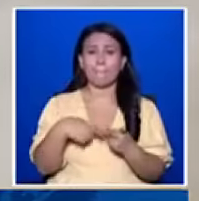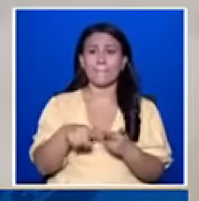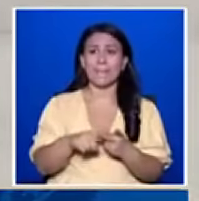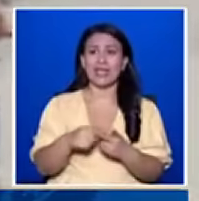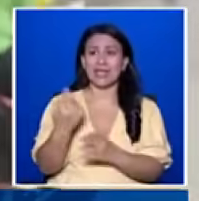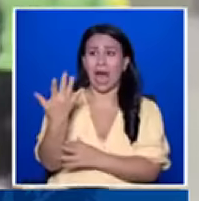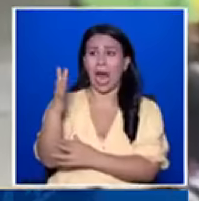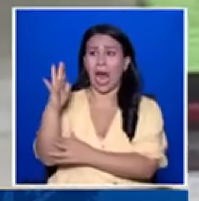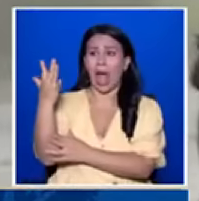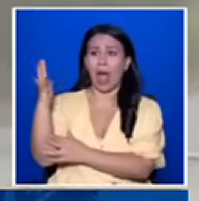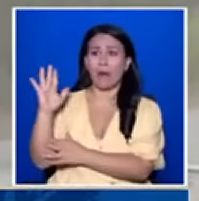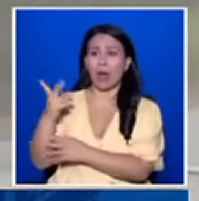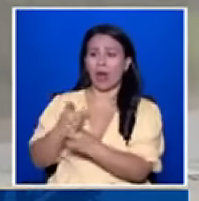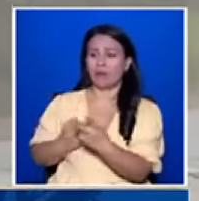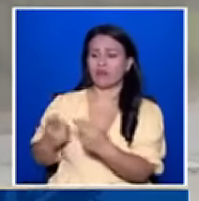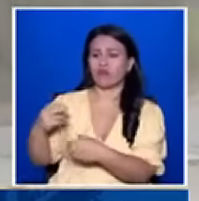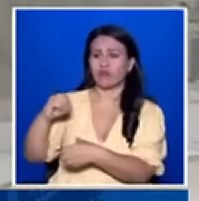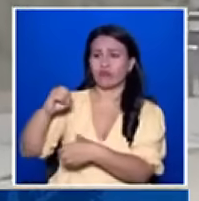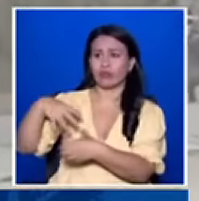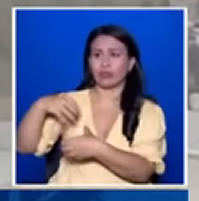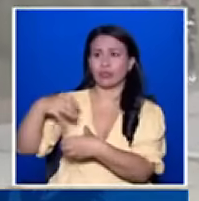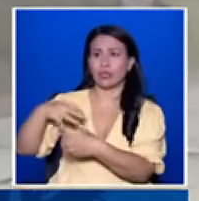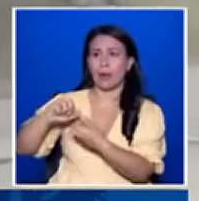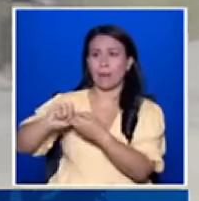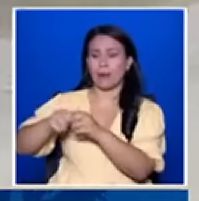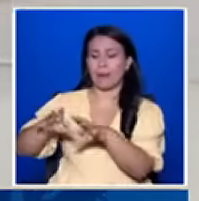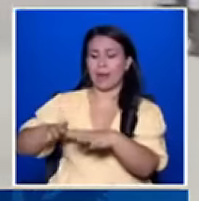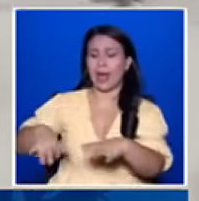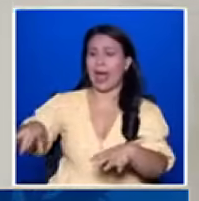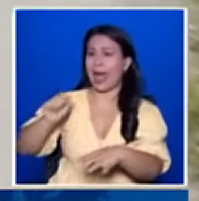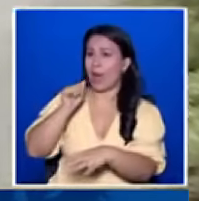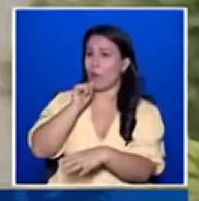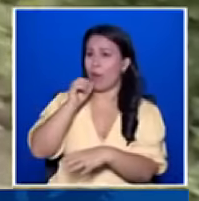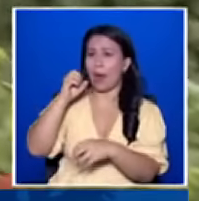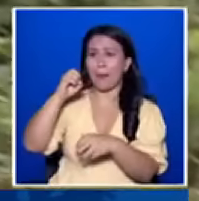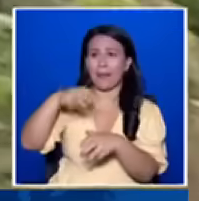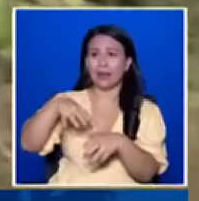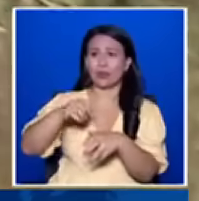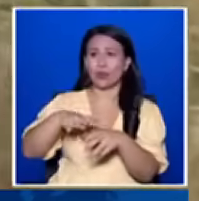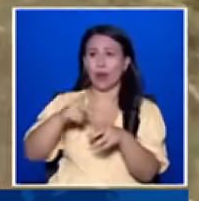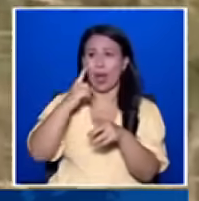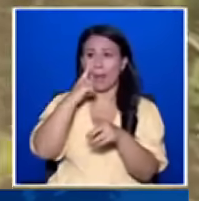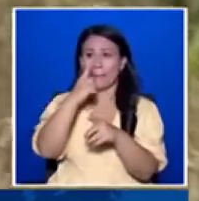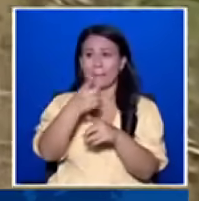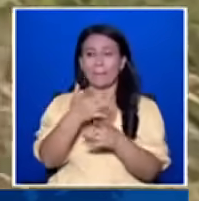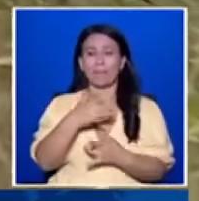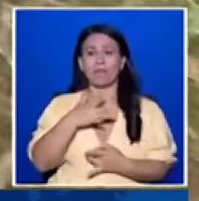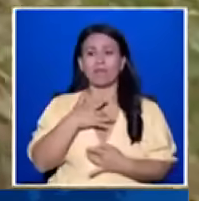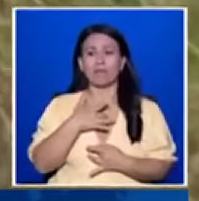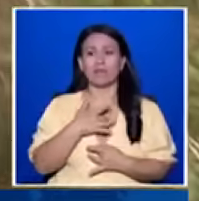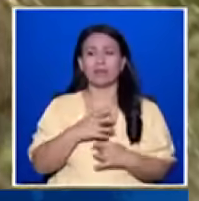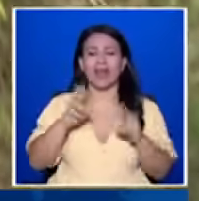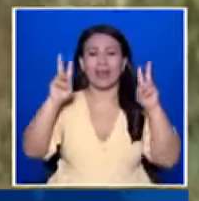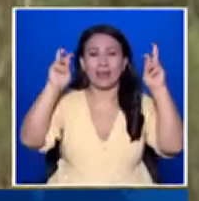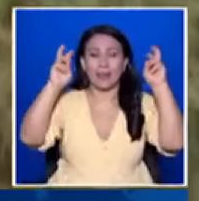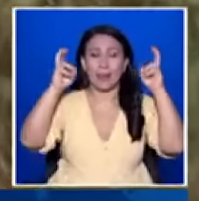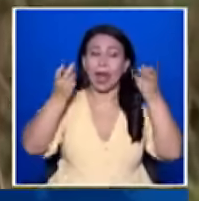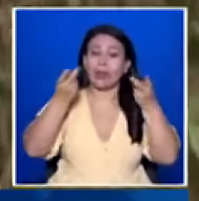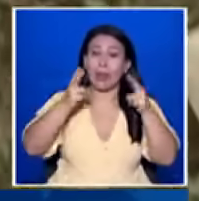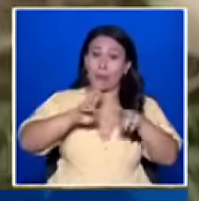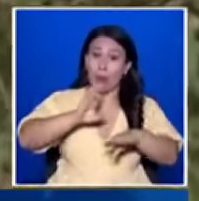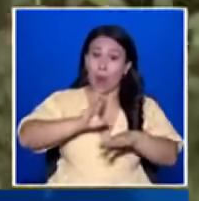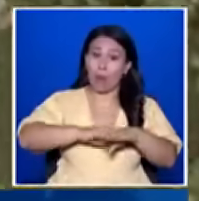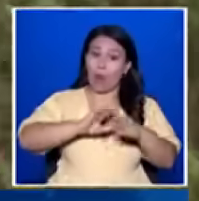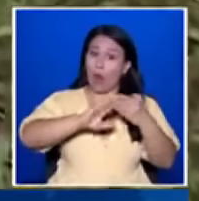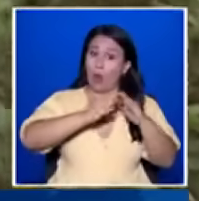estos inconvenientes para los estudiantes. Podemos ver la basura aquí en todo el borde. Lamentablemente también este es un tema de